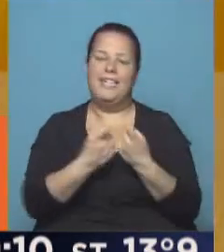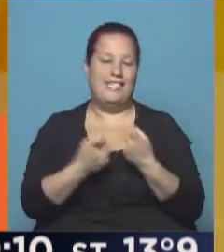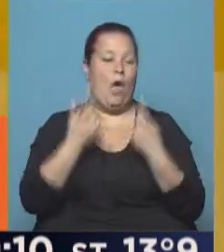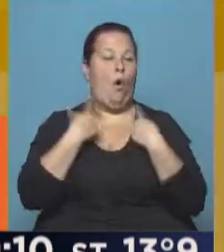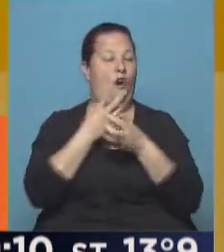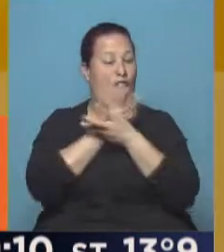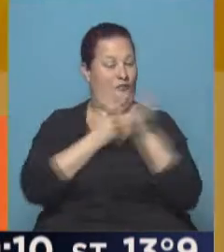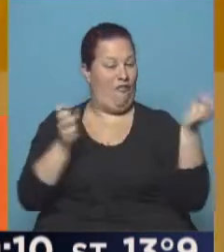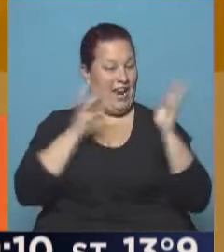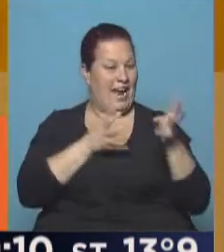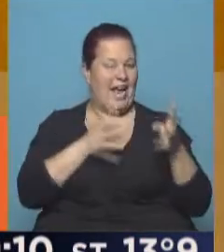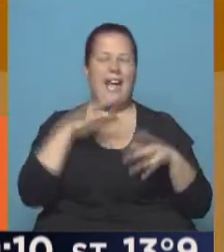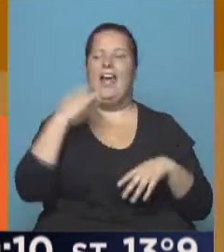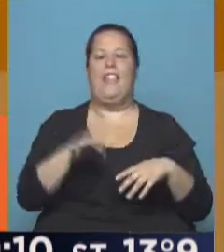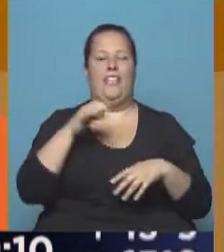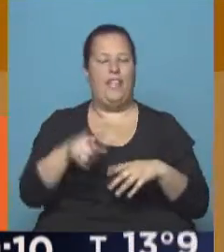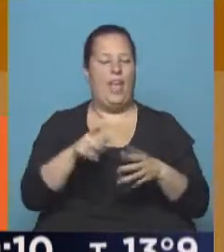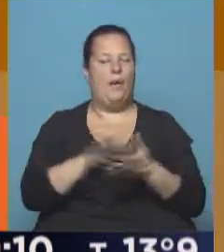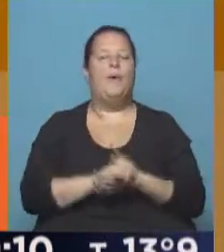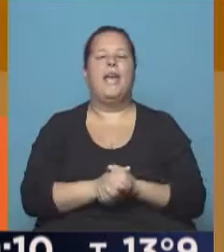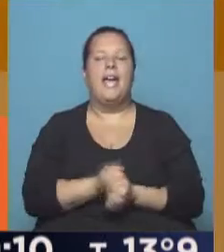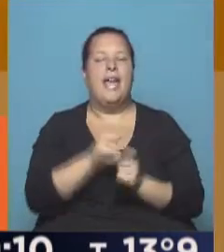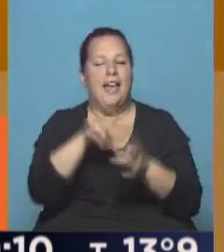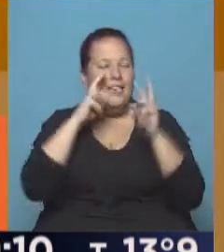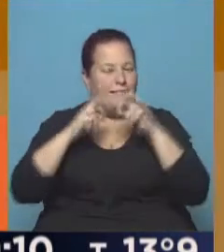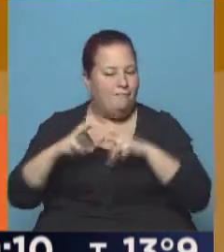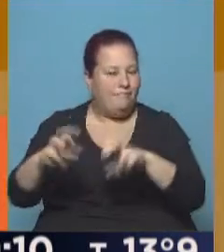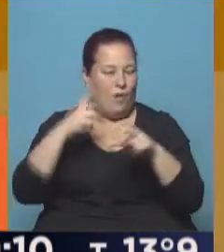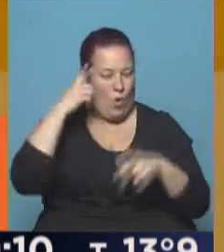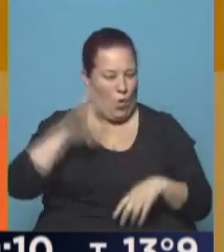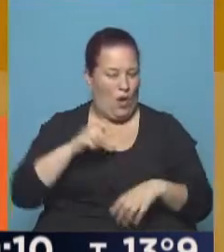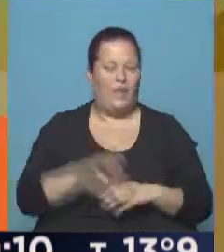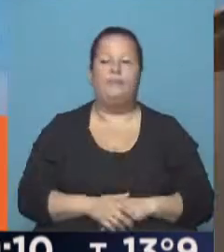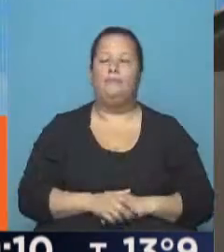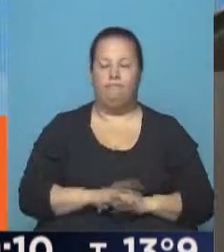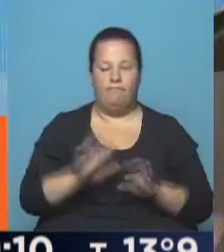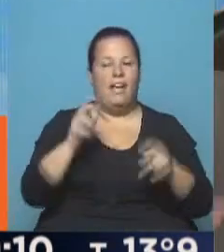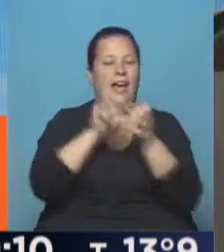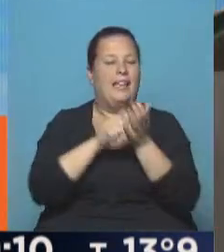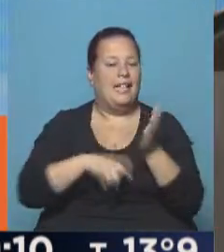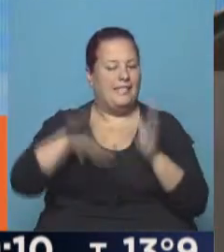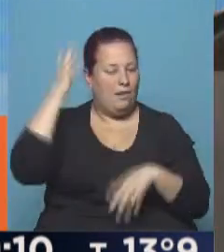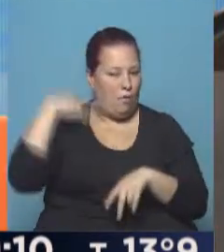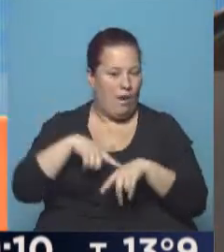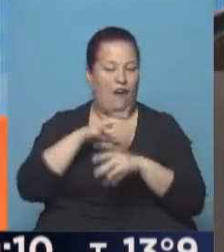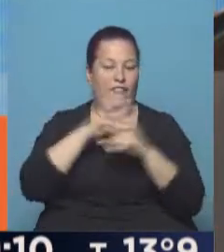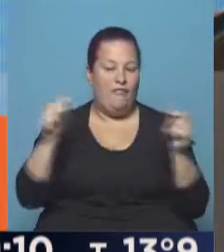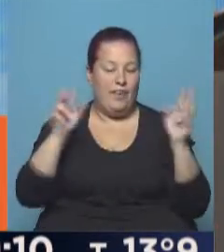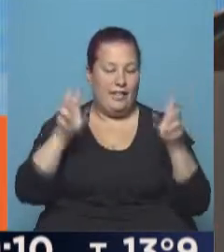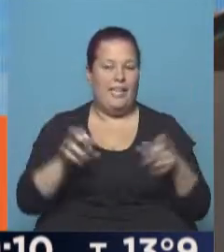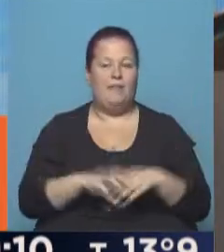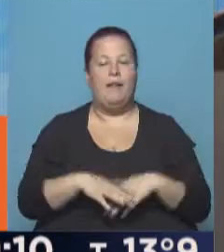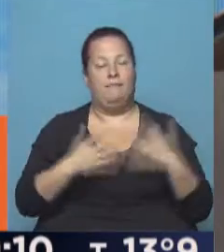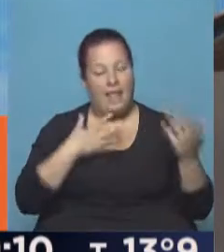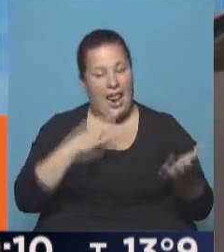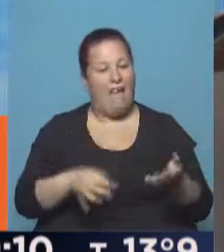se termine la guerra tener que hacer esta revisión judicial. Digamos. Los grandes estadistas de la época. Vamos a cerrar el tema, en